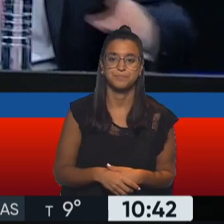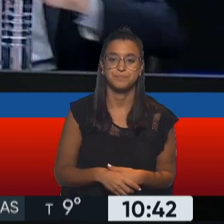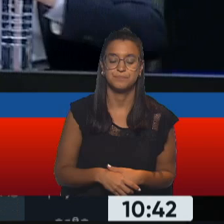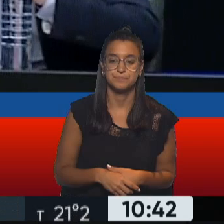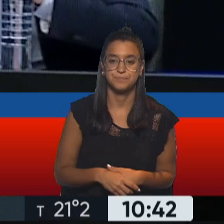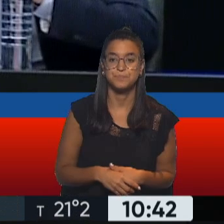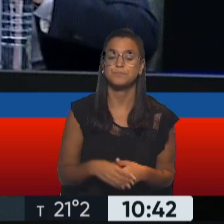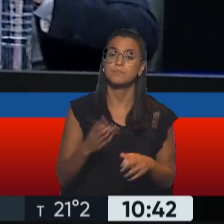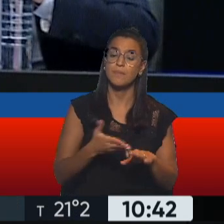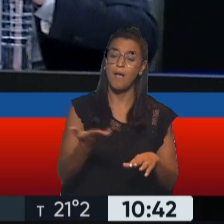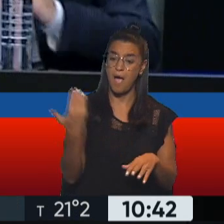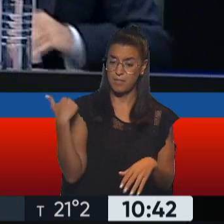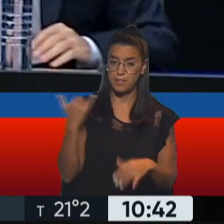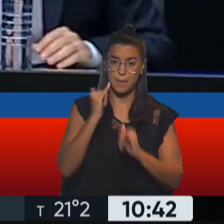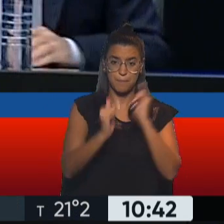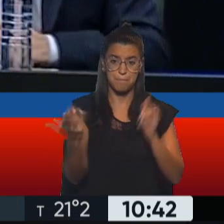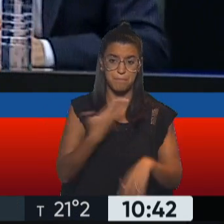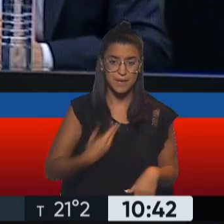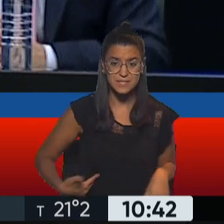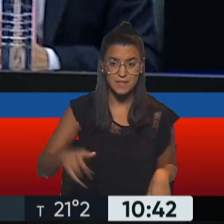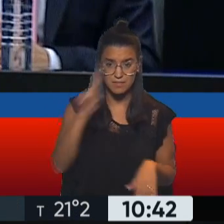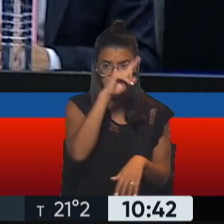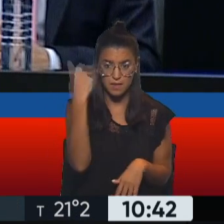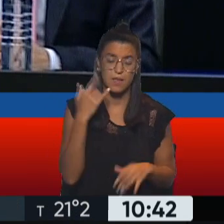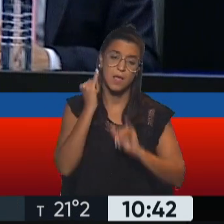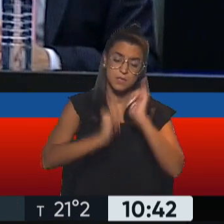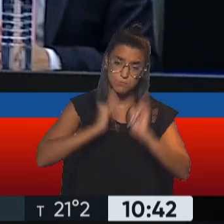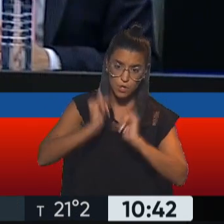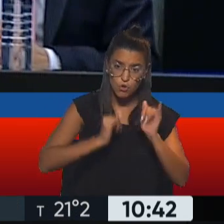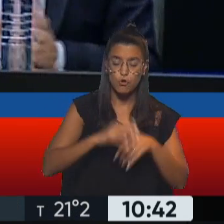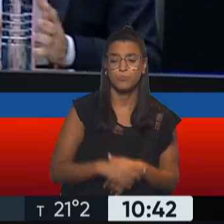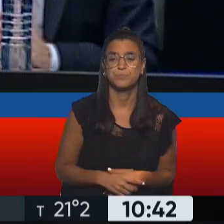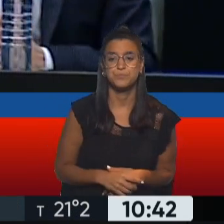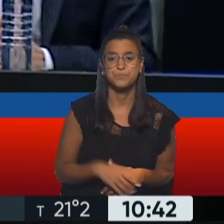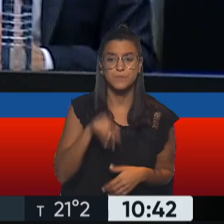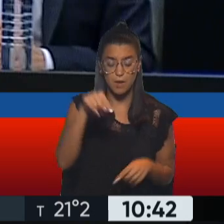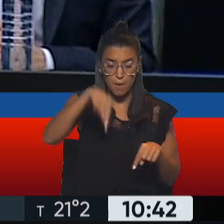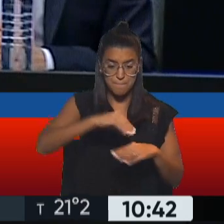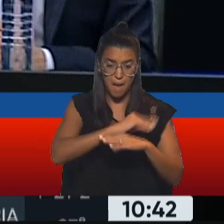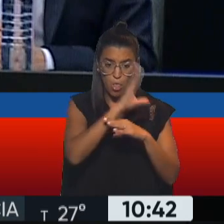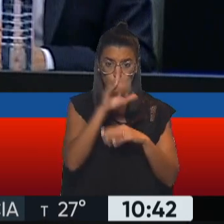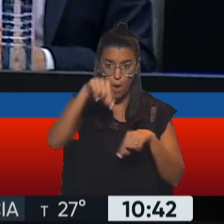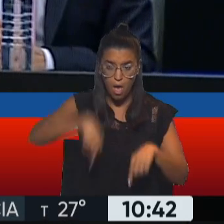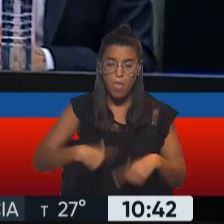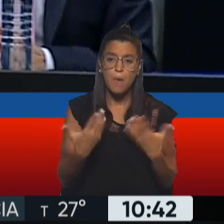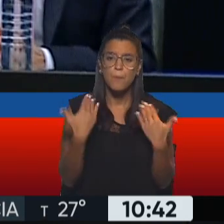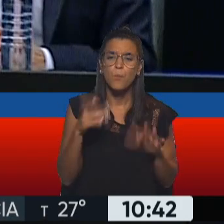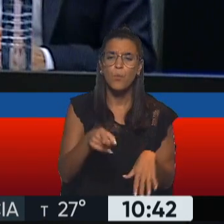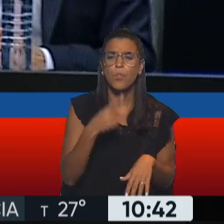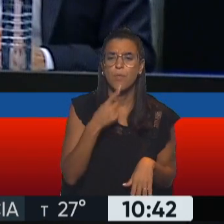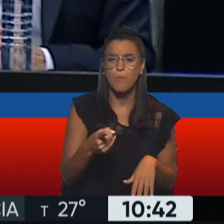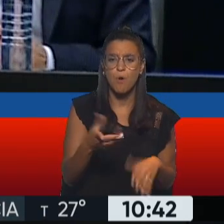Como explicó hace minutos el presidente de la Nación, esta madrugada pudimos